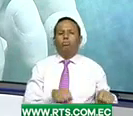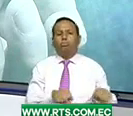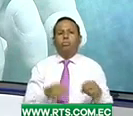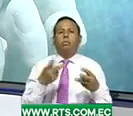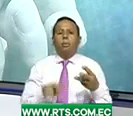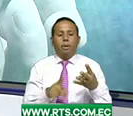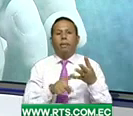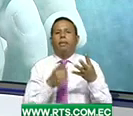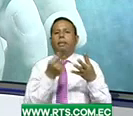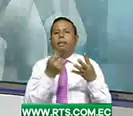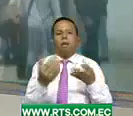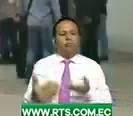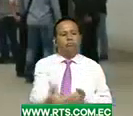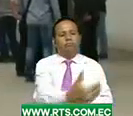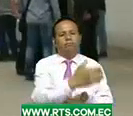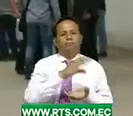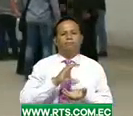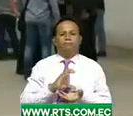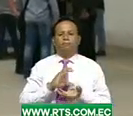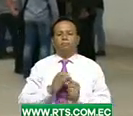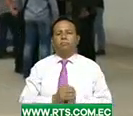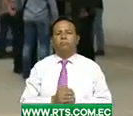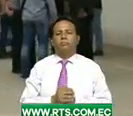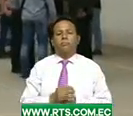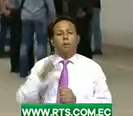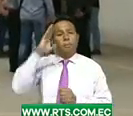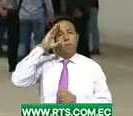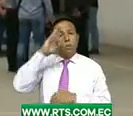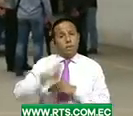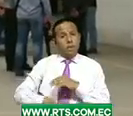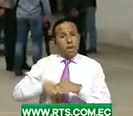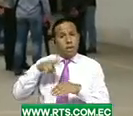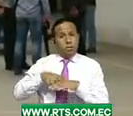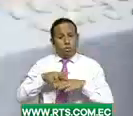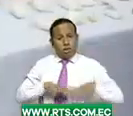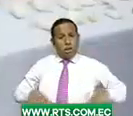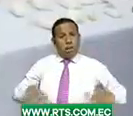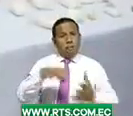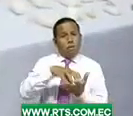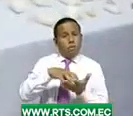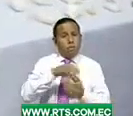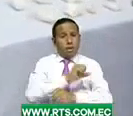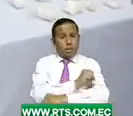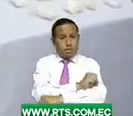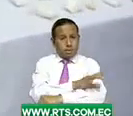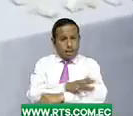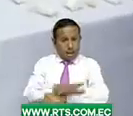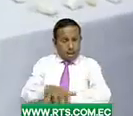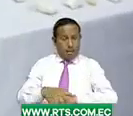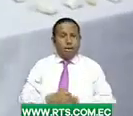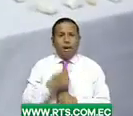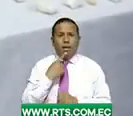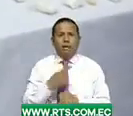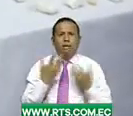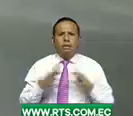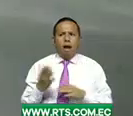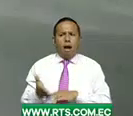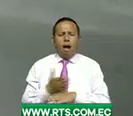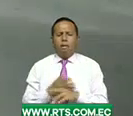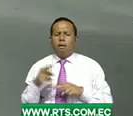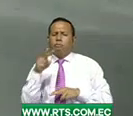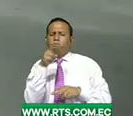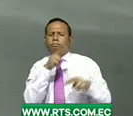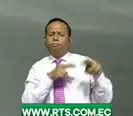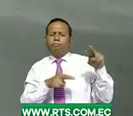efectivo. La Policía Nacional acantonada en Santa Elena dio a conocer los resultados de un operativo que se